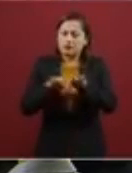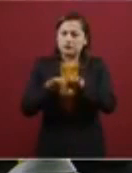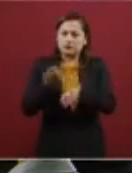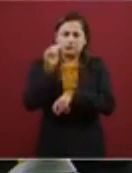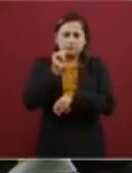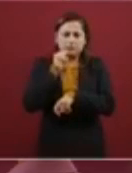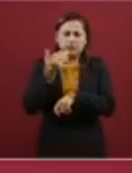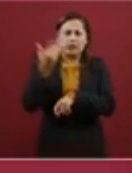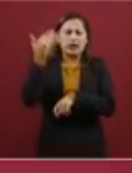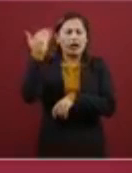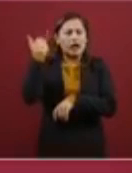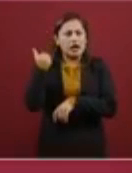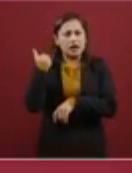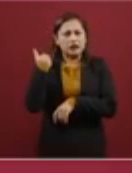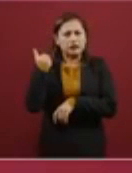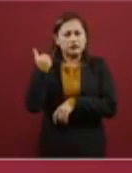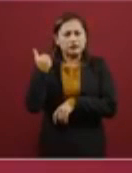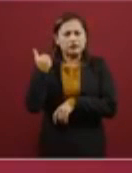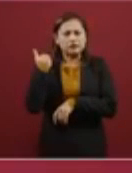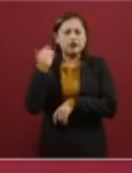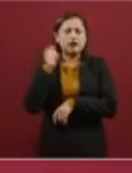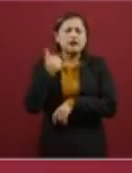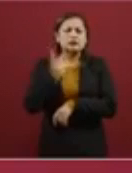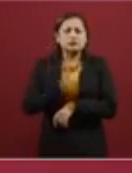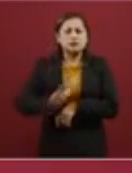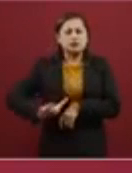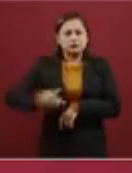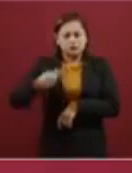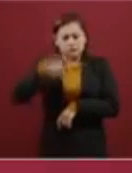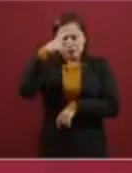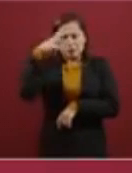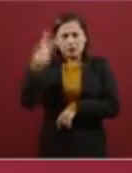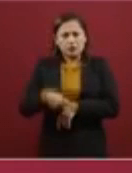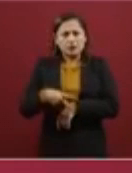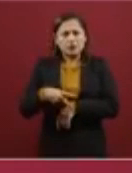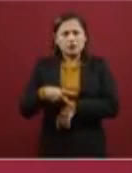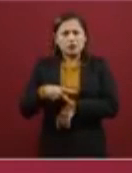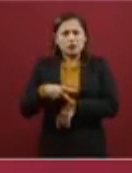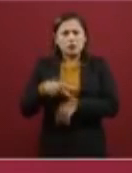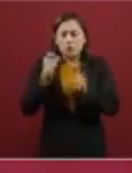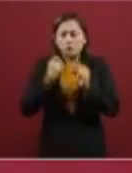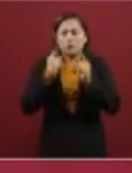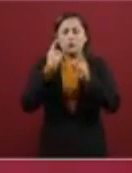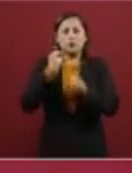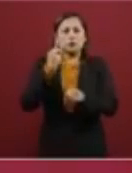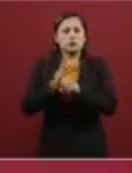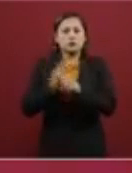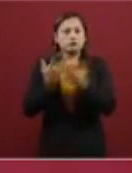Antes los presidentes no se levantaban temprano